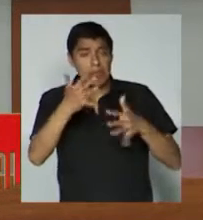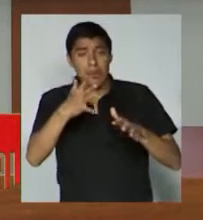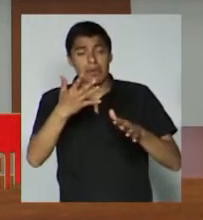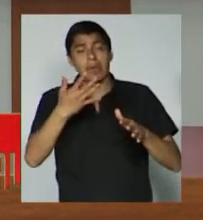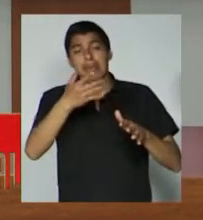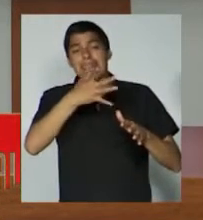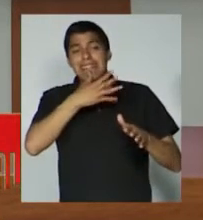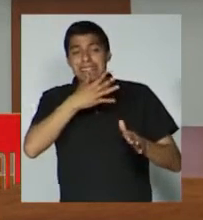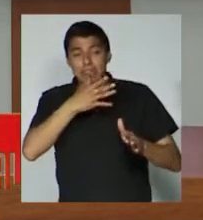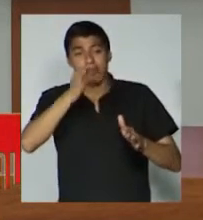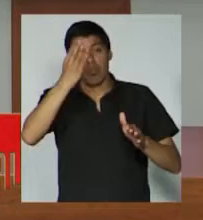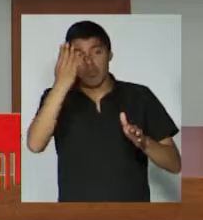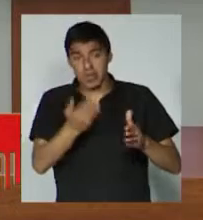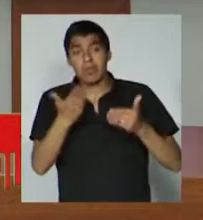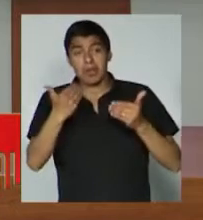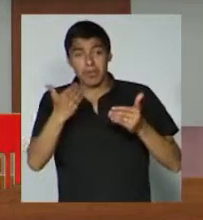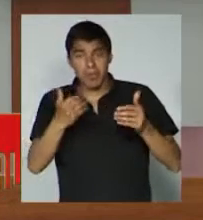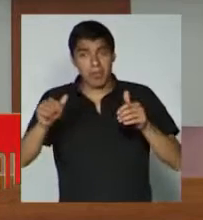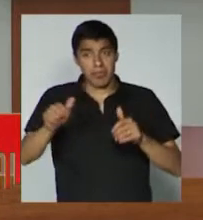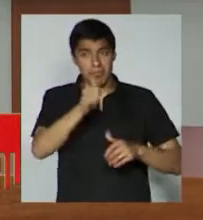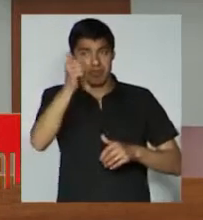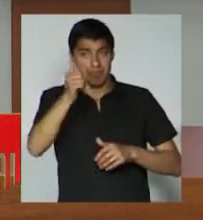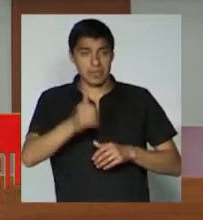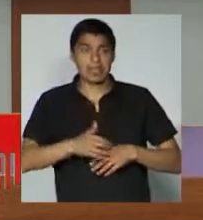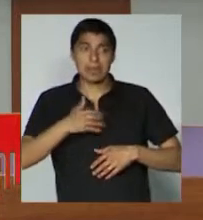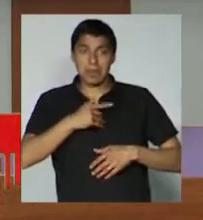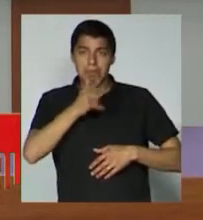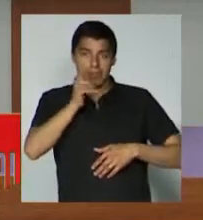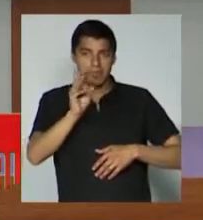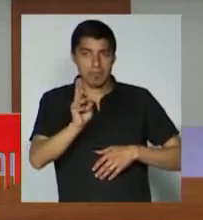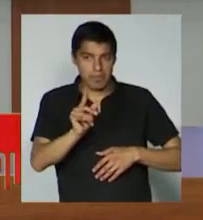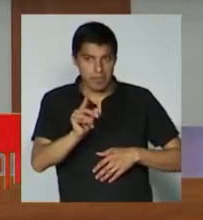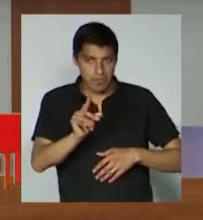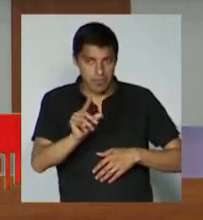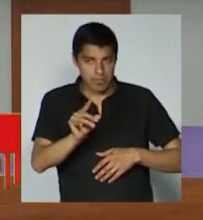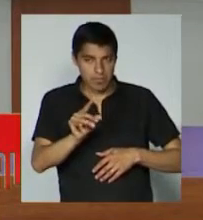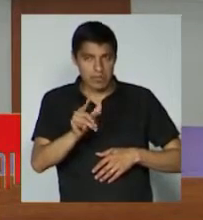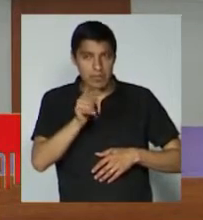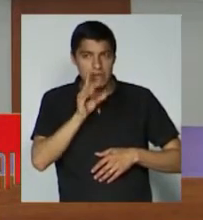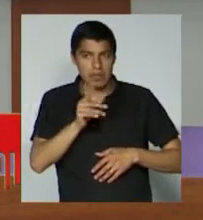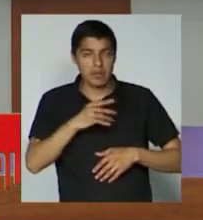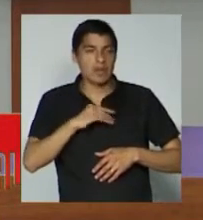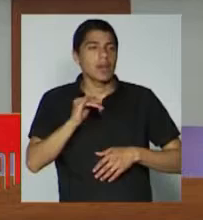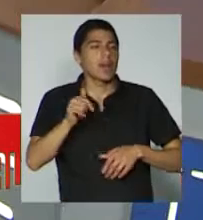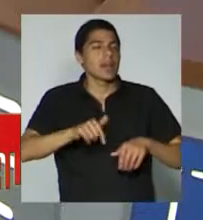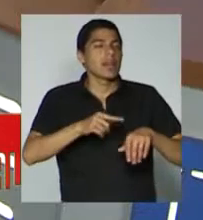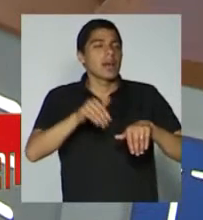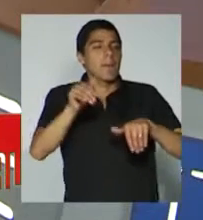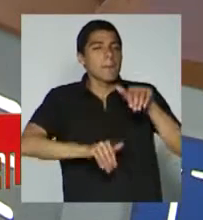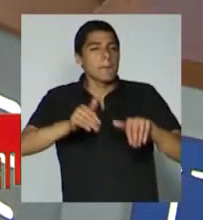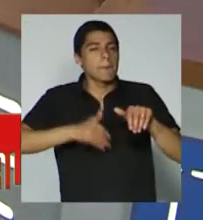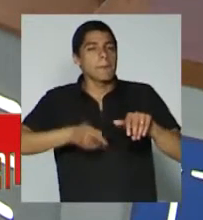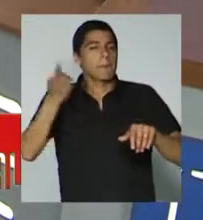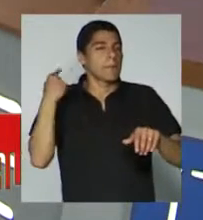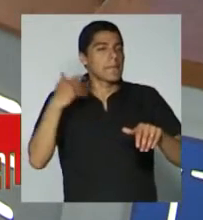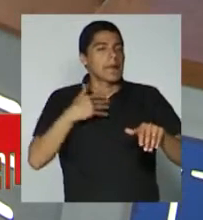de infracción. Yo veo muy difícil. Claro, veo muy difícil esto. De hecho, entre las PASO y ahora, porcentualmente no